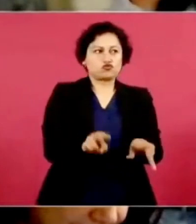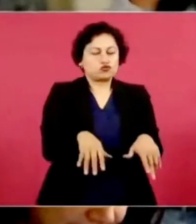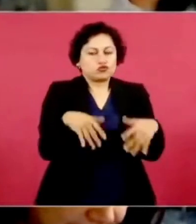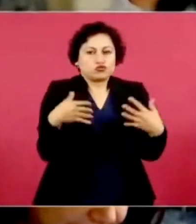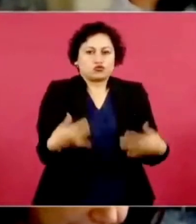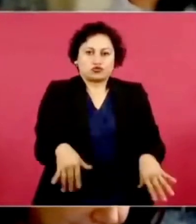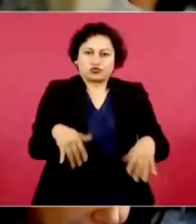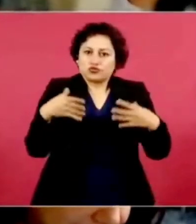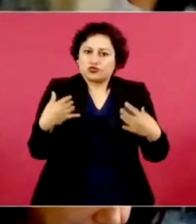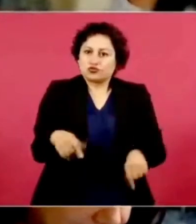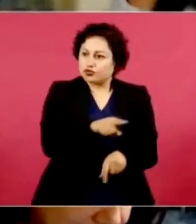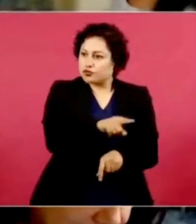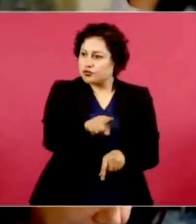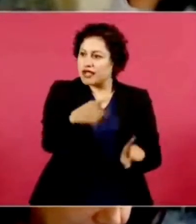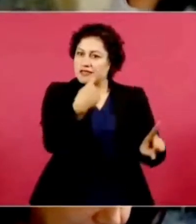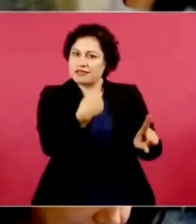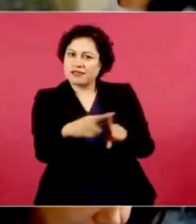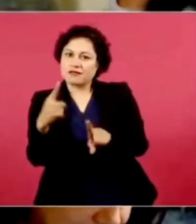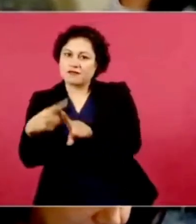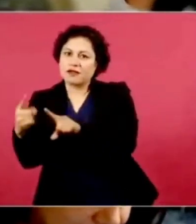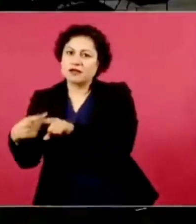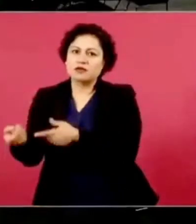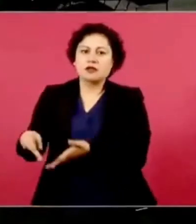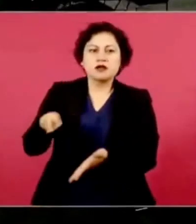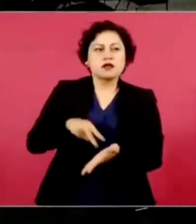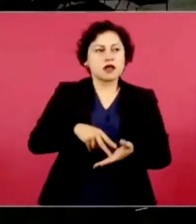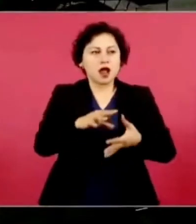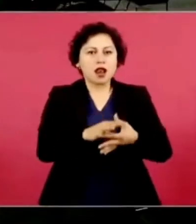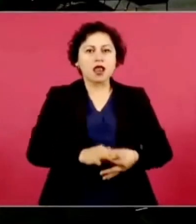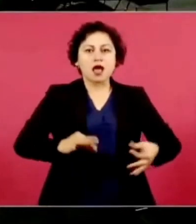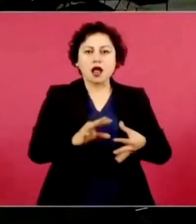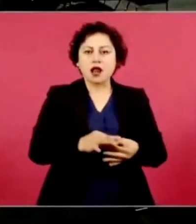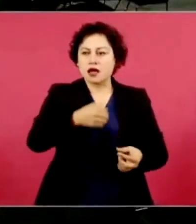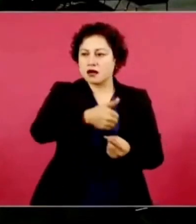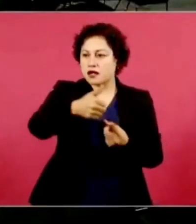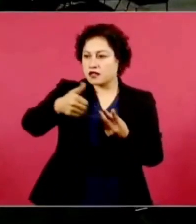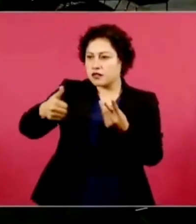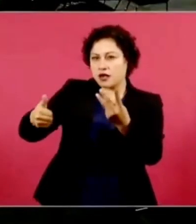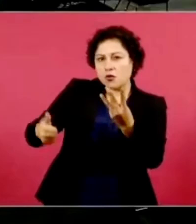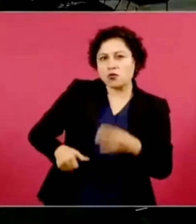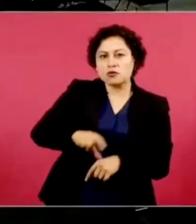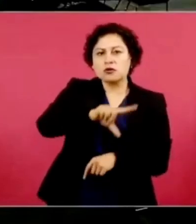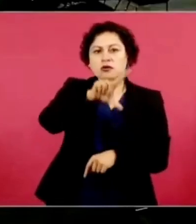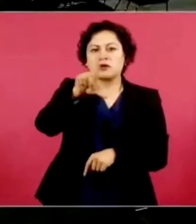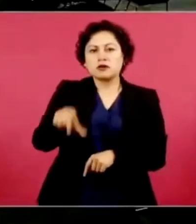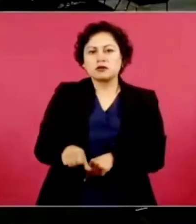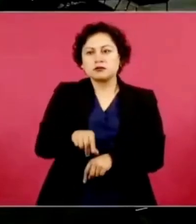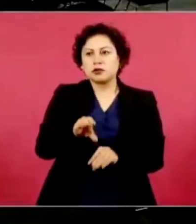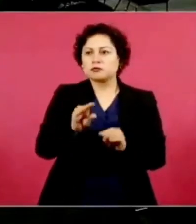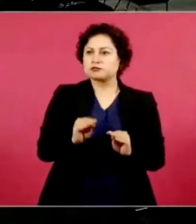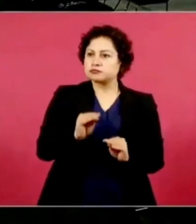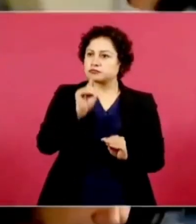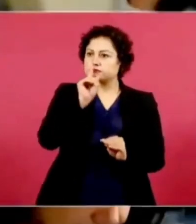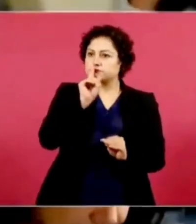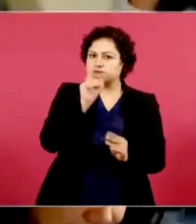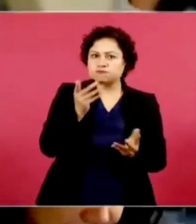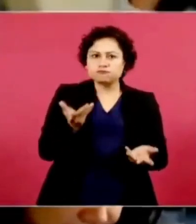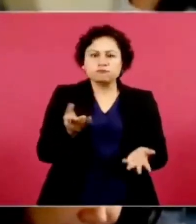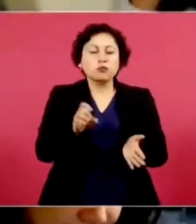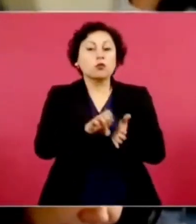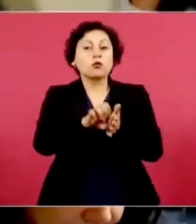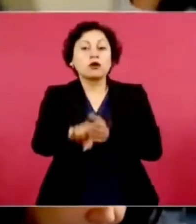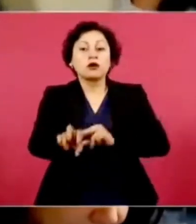que decirle a los mexicanos, que nos expusieron rápidamente y que después de eso no se preguntó nada. No se habló de la nueva escuela